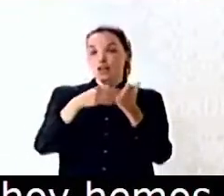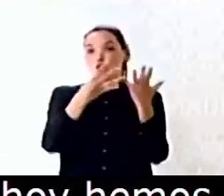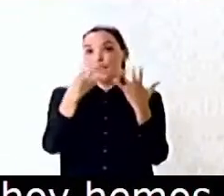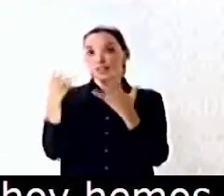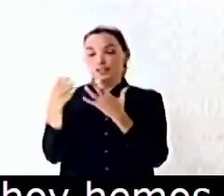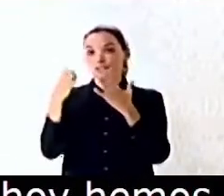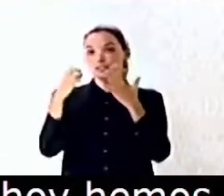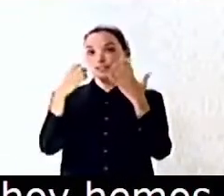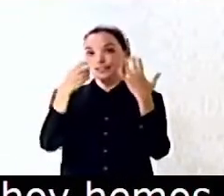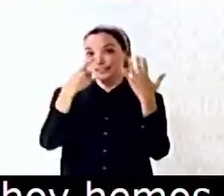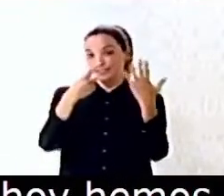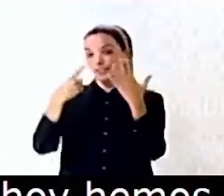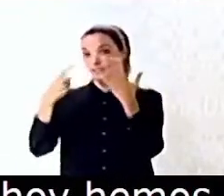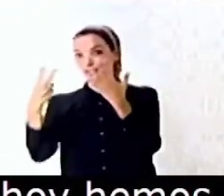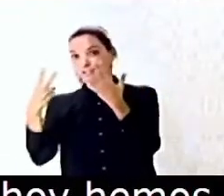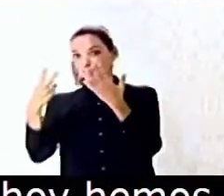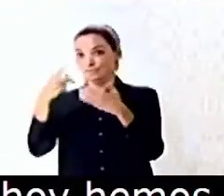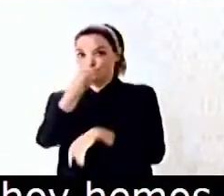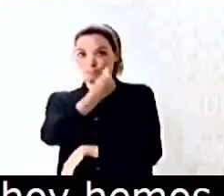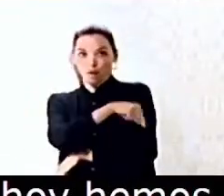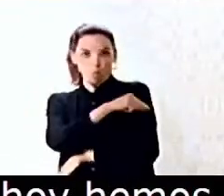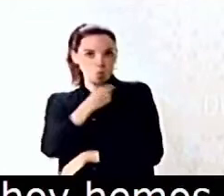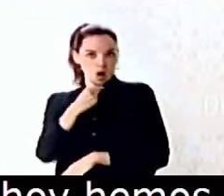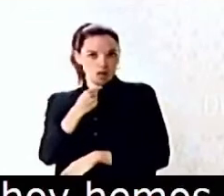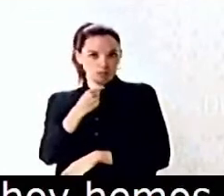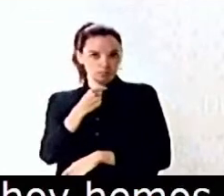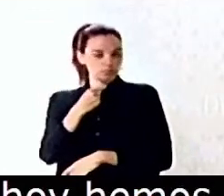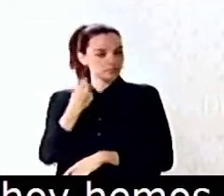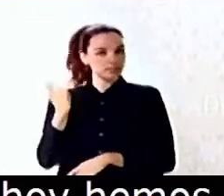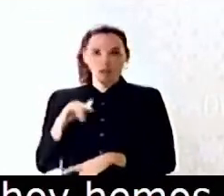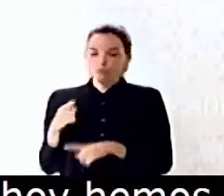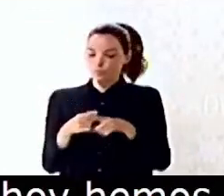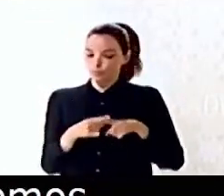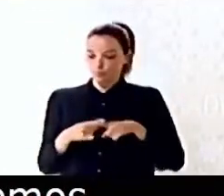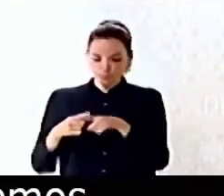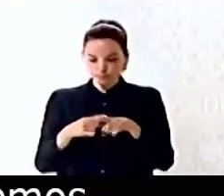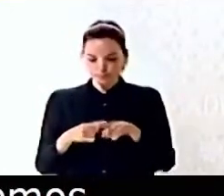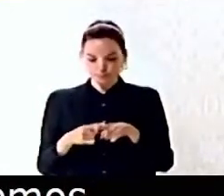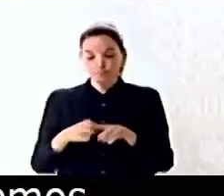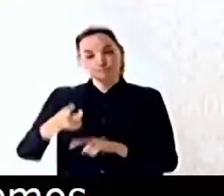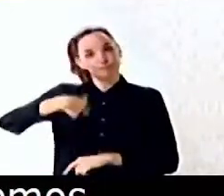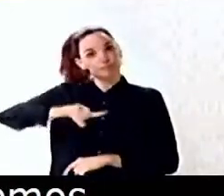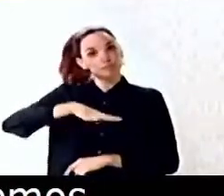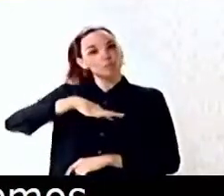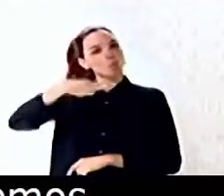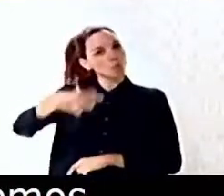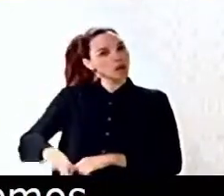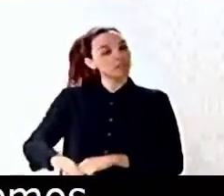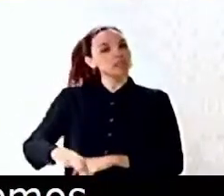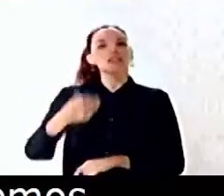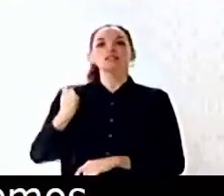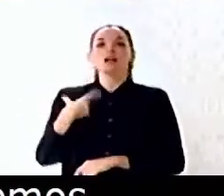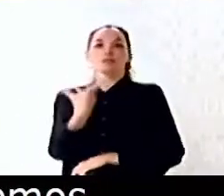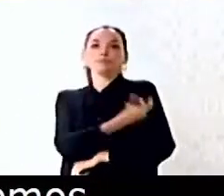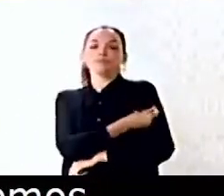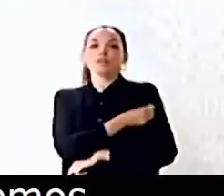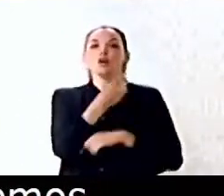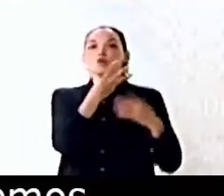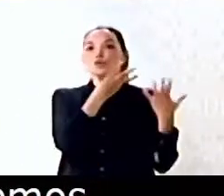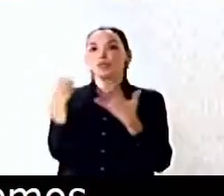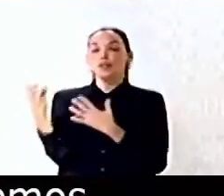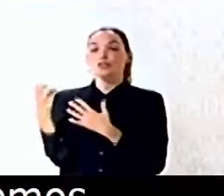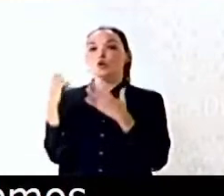1.677.977 dosis, son las que hemos administrado hasta el día de hoy. Hemos sido capaces de vacunar a